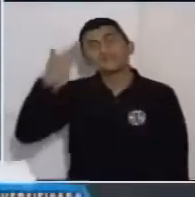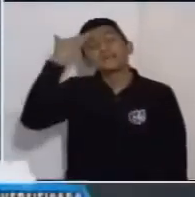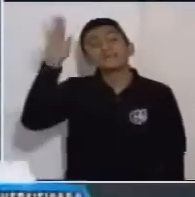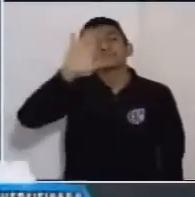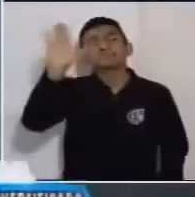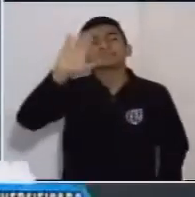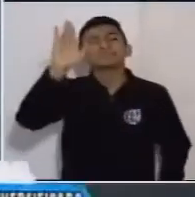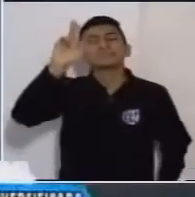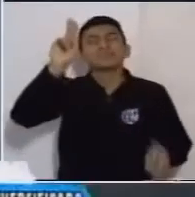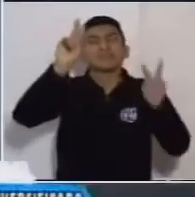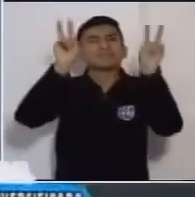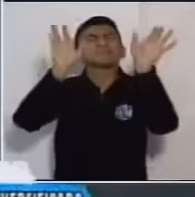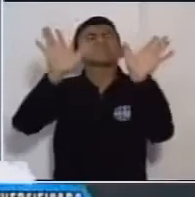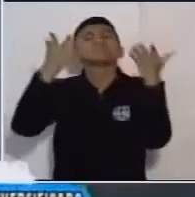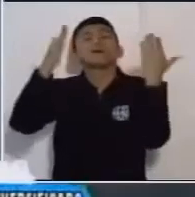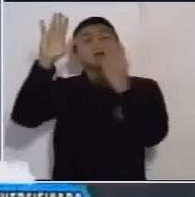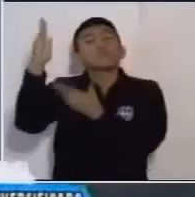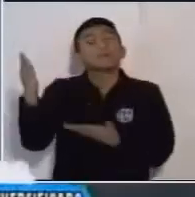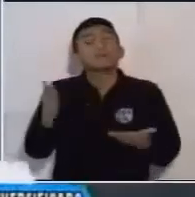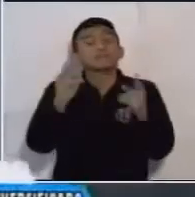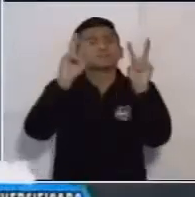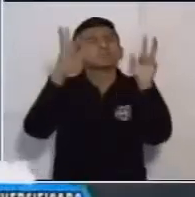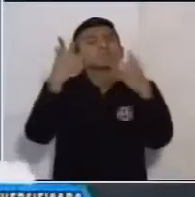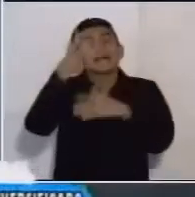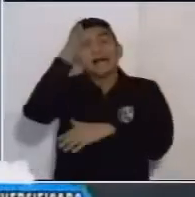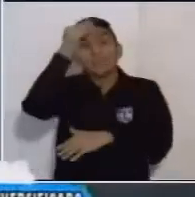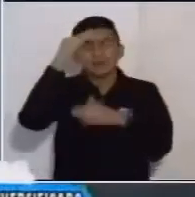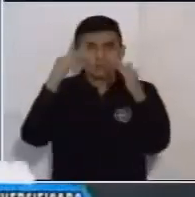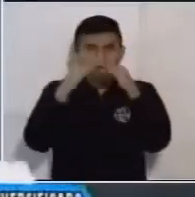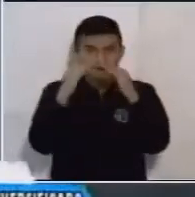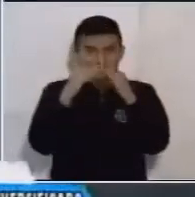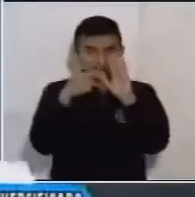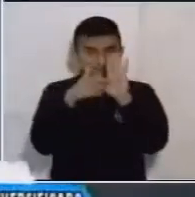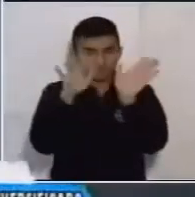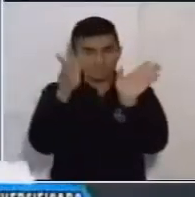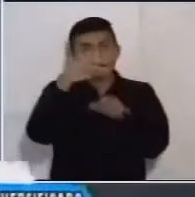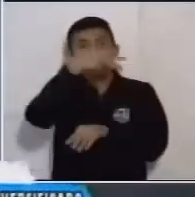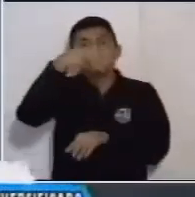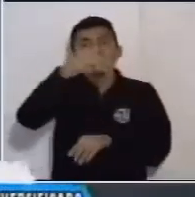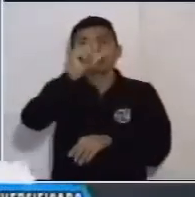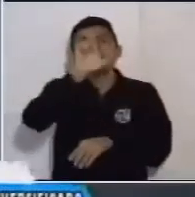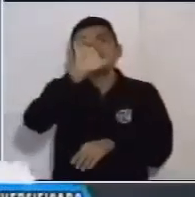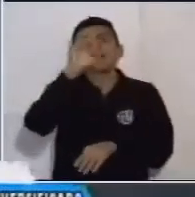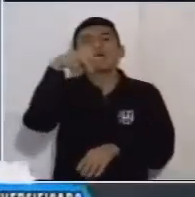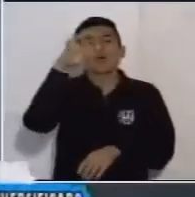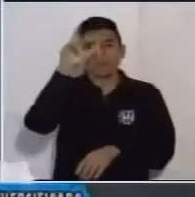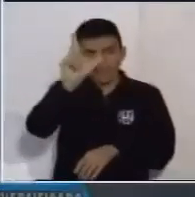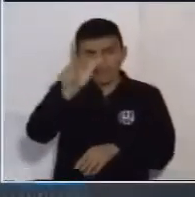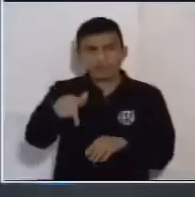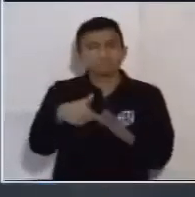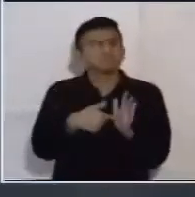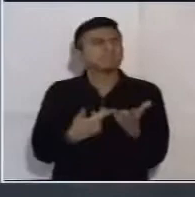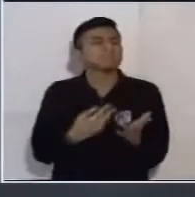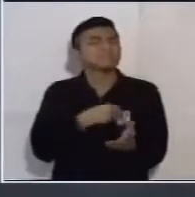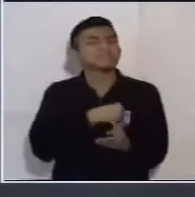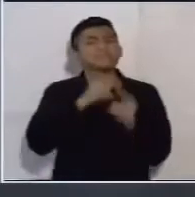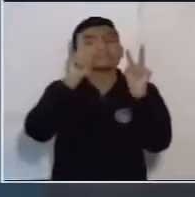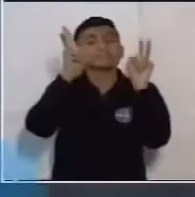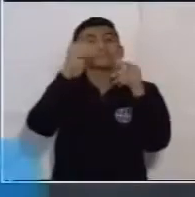Bienvenidos a este espacio educativo Aprendo en Casa. Soy el profesor Leonel Rivera y en esta